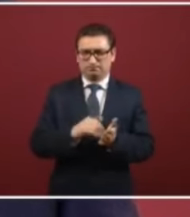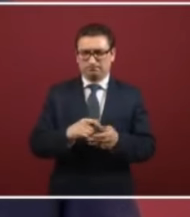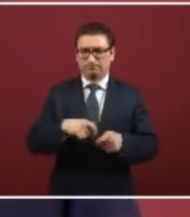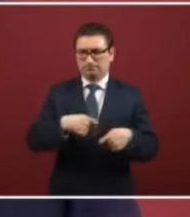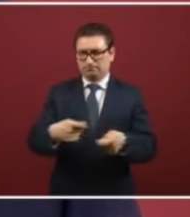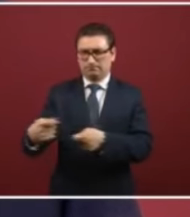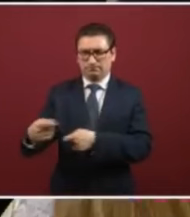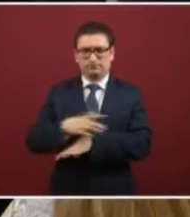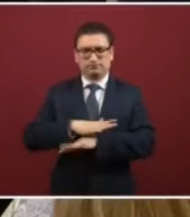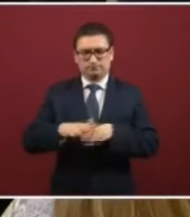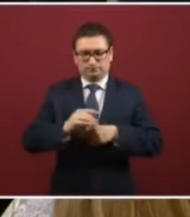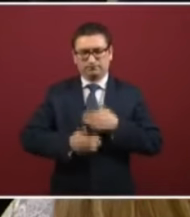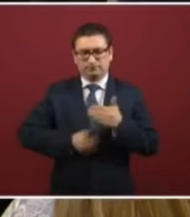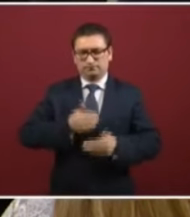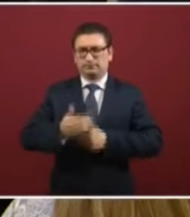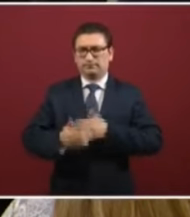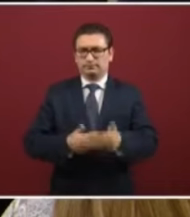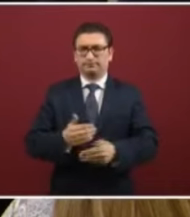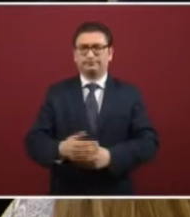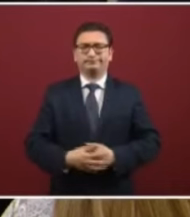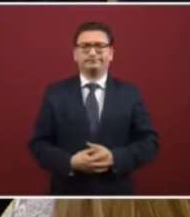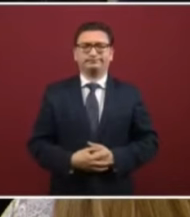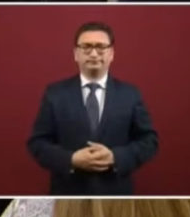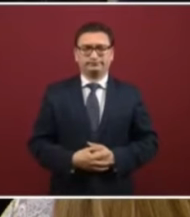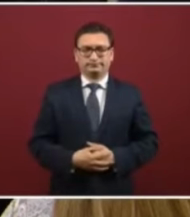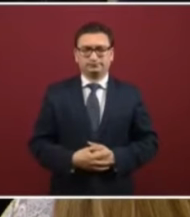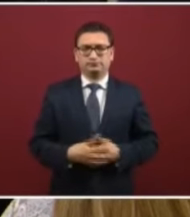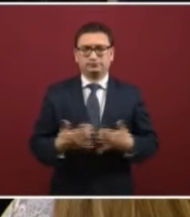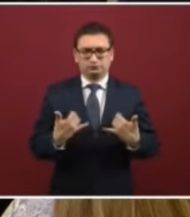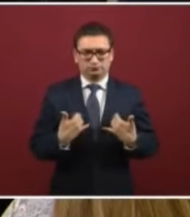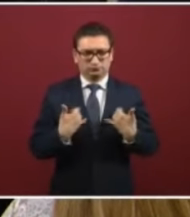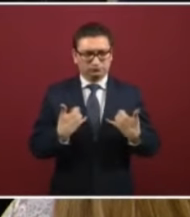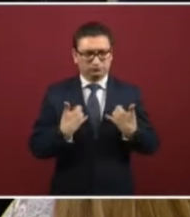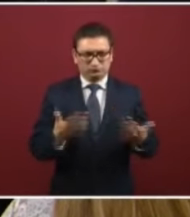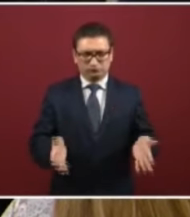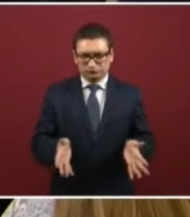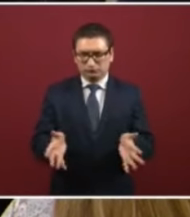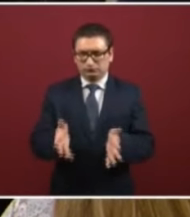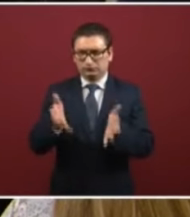100,000. Ahí vamos, avanzando. Jóvenes Construyendo el Futuro,